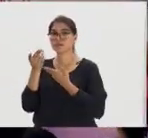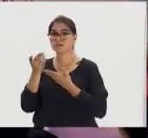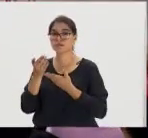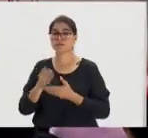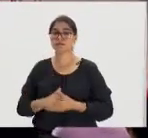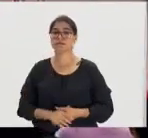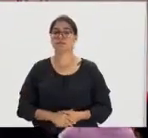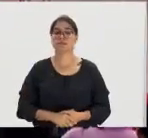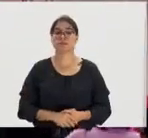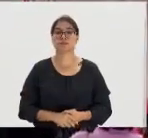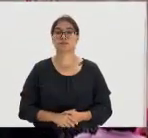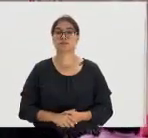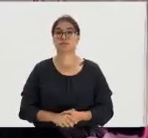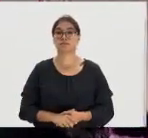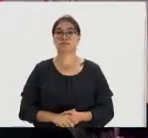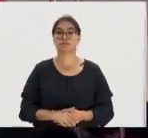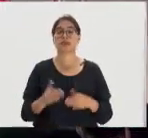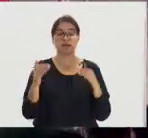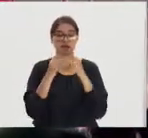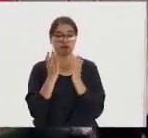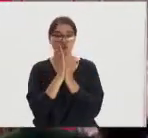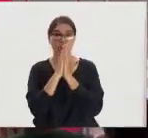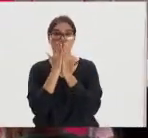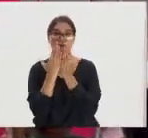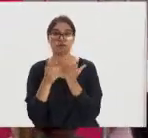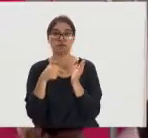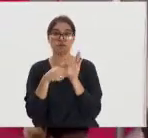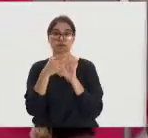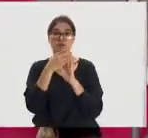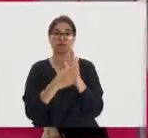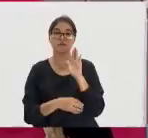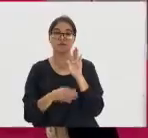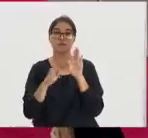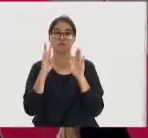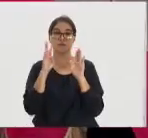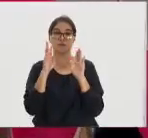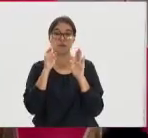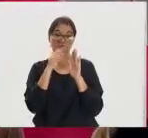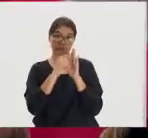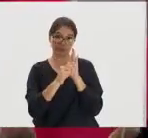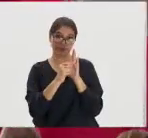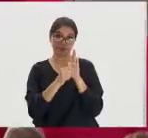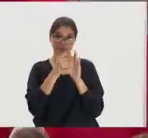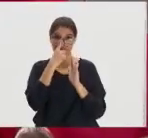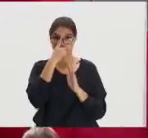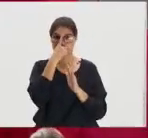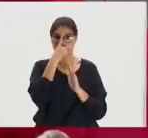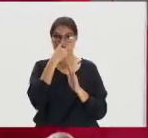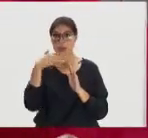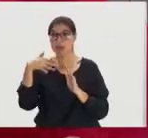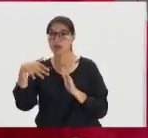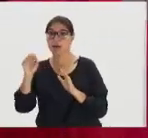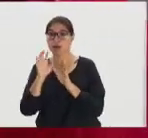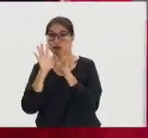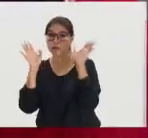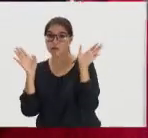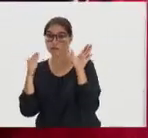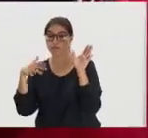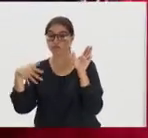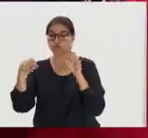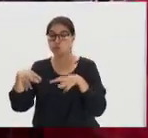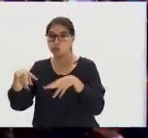4, versículo 1, porque sé que tiene la Biblia ahí puesta, si quiere ver su pantalla. Entonces Jesús fue llevado por el Espíritu al desierto para ser ¿quién? ¿Tentado por